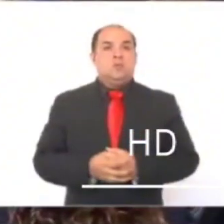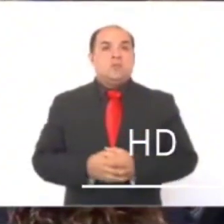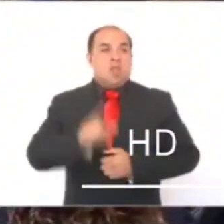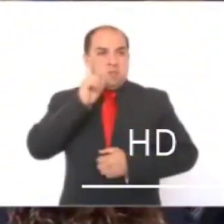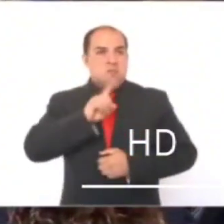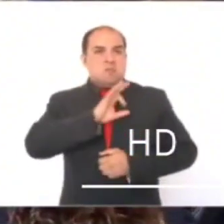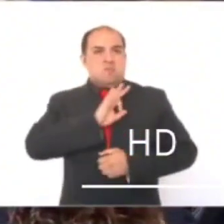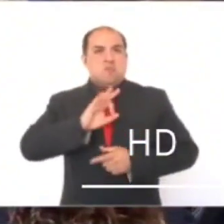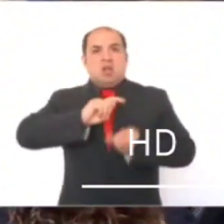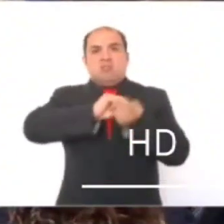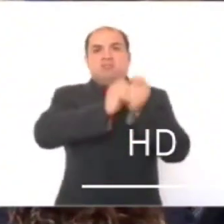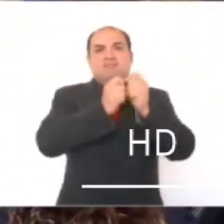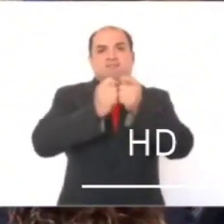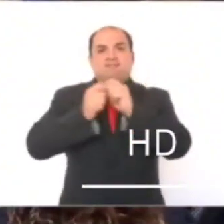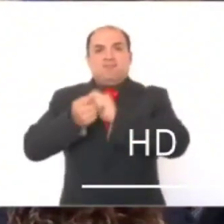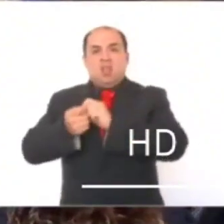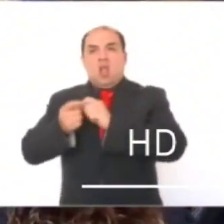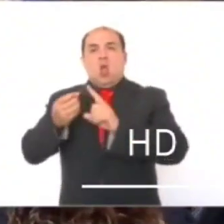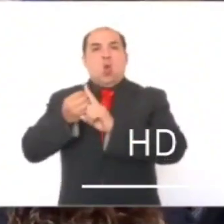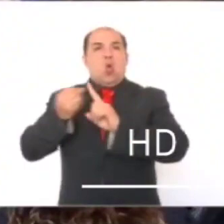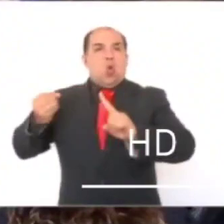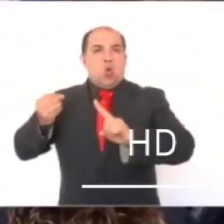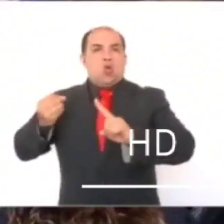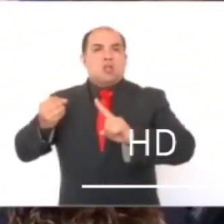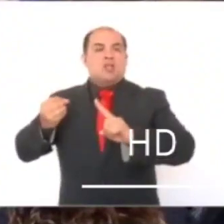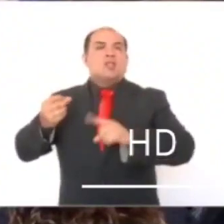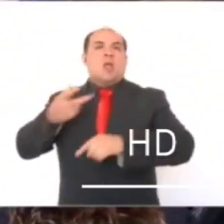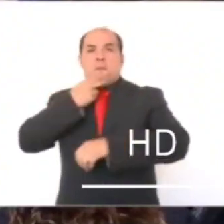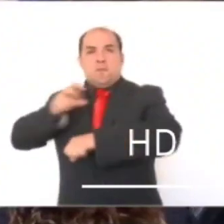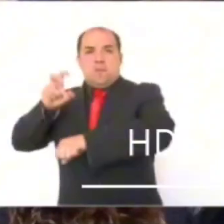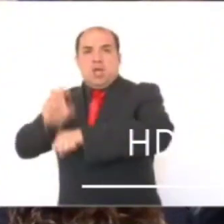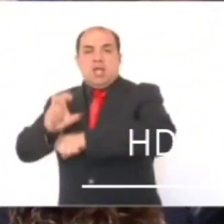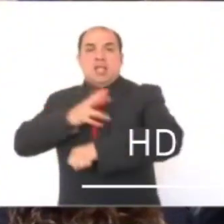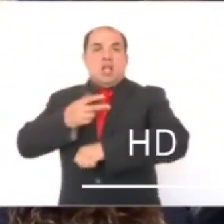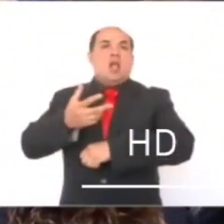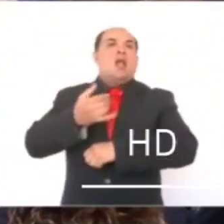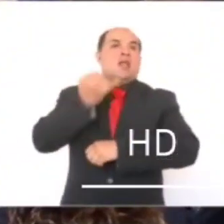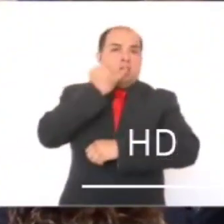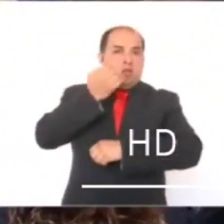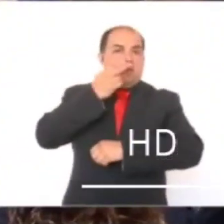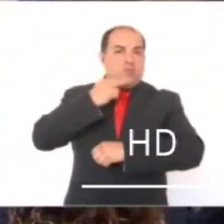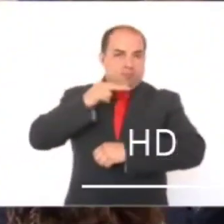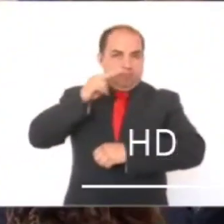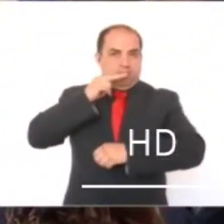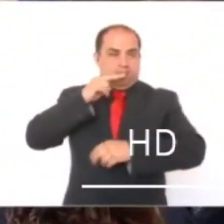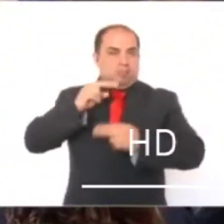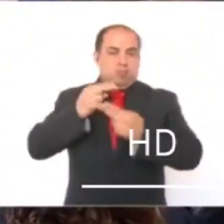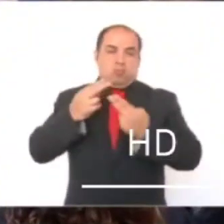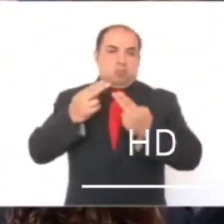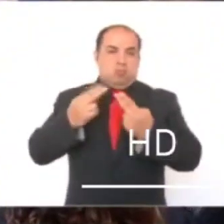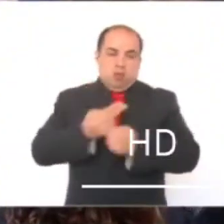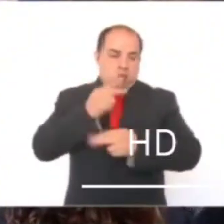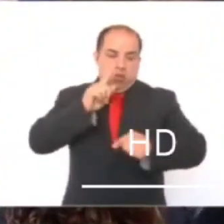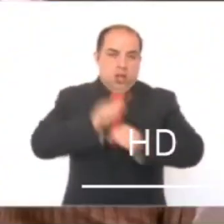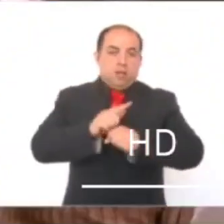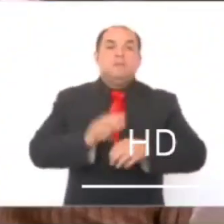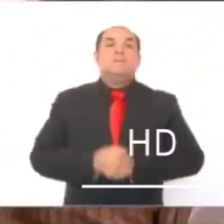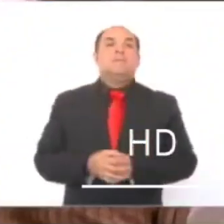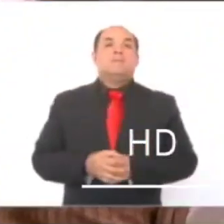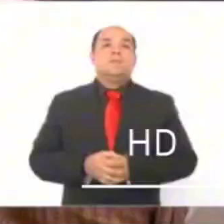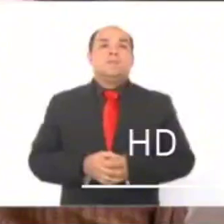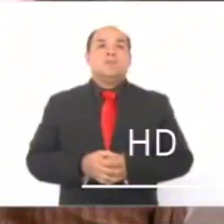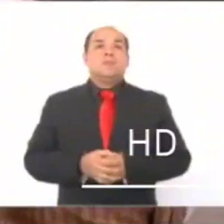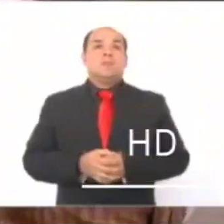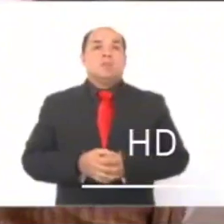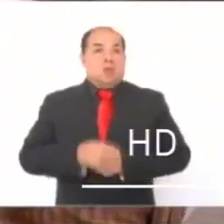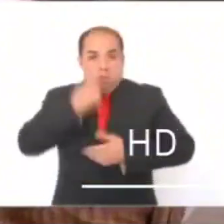podemos deconstruir estructuras patriarcales a través de nuestra lengua originaria. Y si no me creen, busquen a Yasna